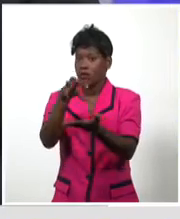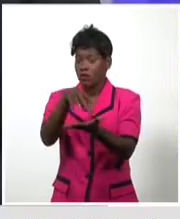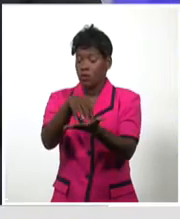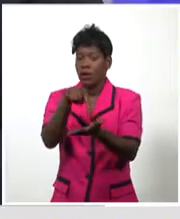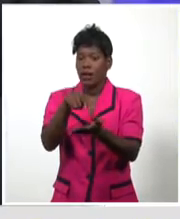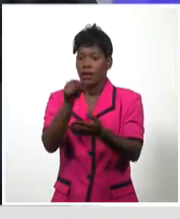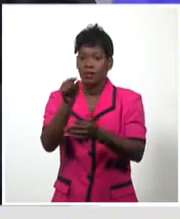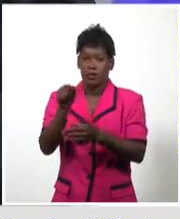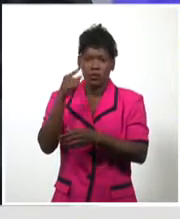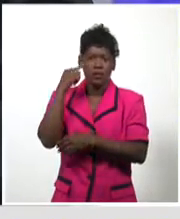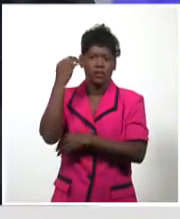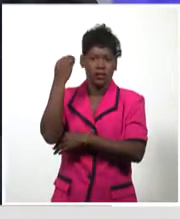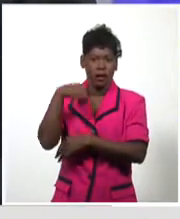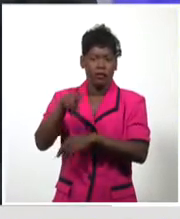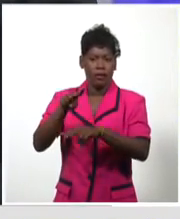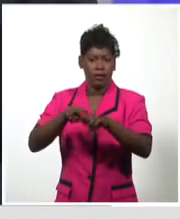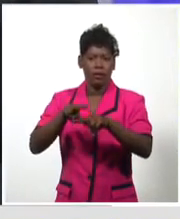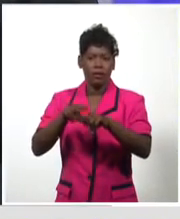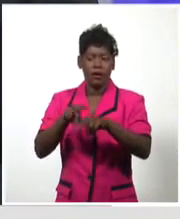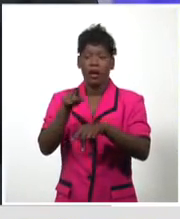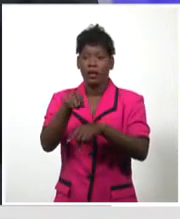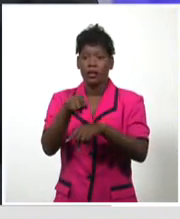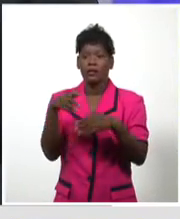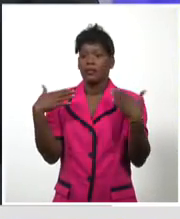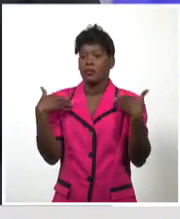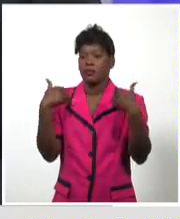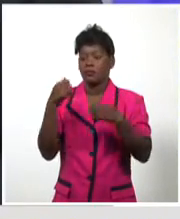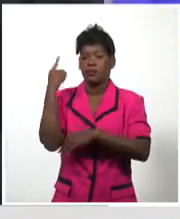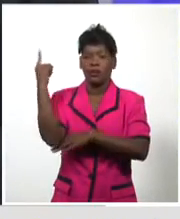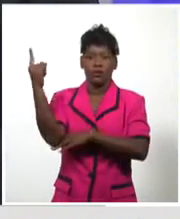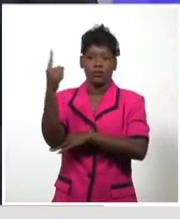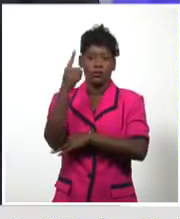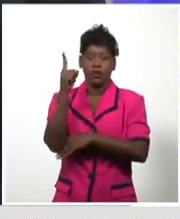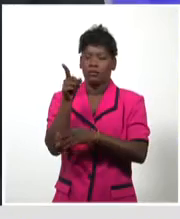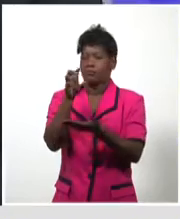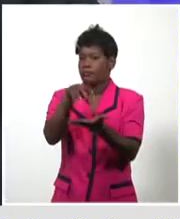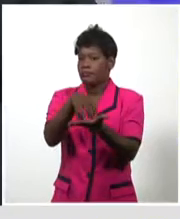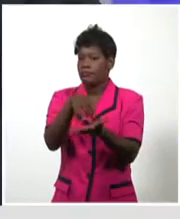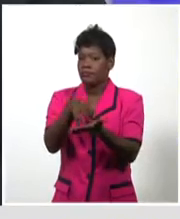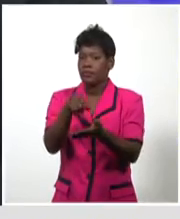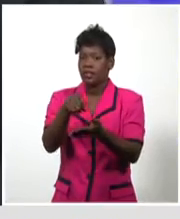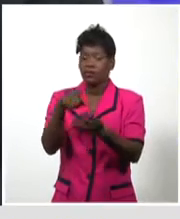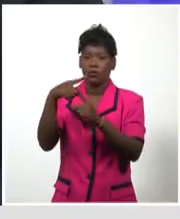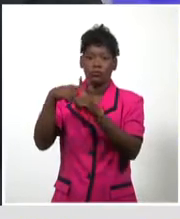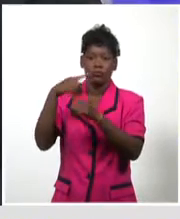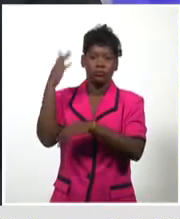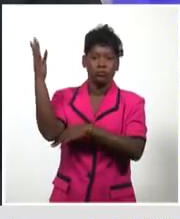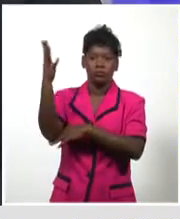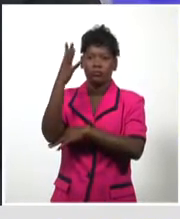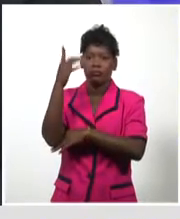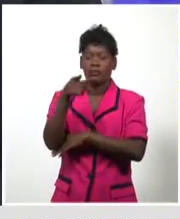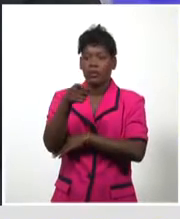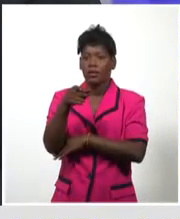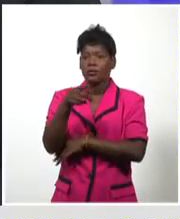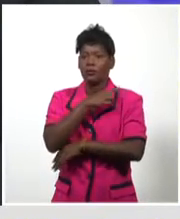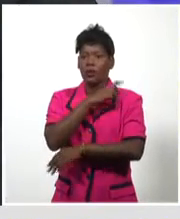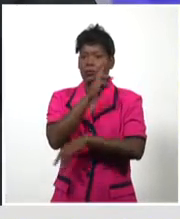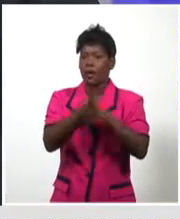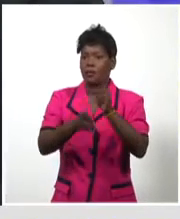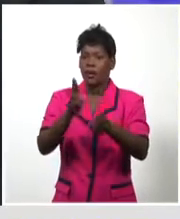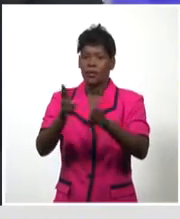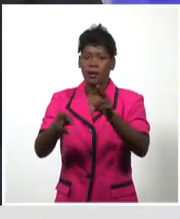mucho acá en La Habana, ahí está, como es lógico, la dirección nacional, los centros nacionales, que además metodológicamente también dirigen la actividad a nivel